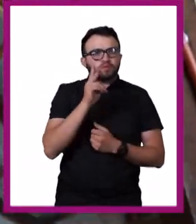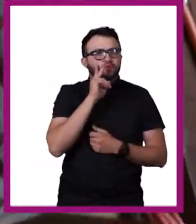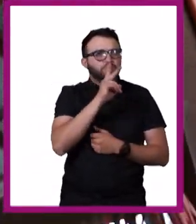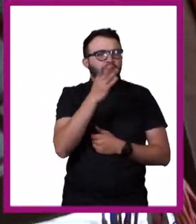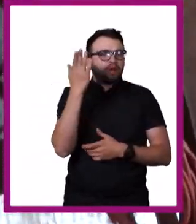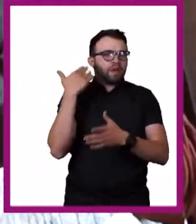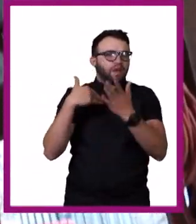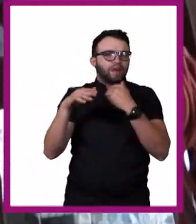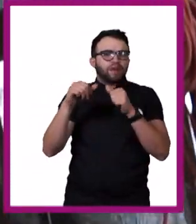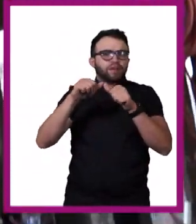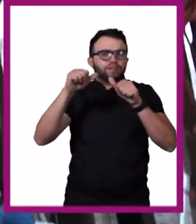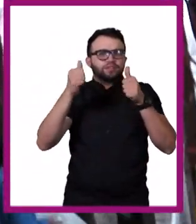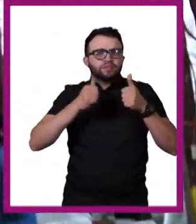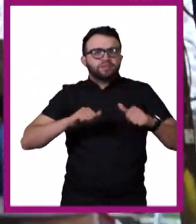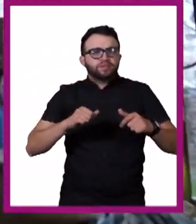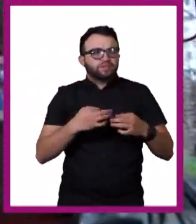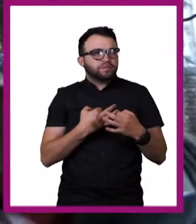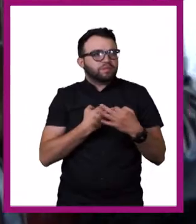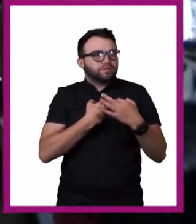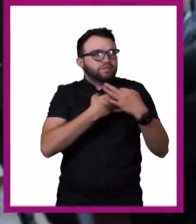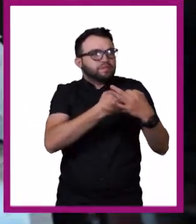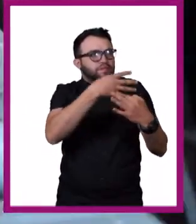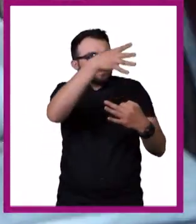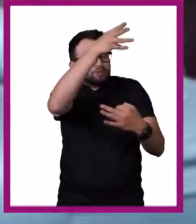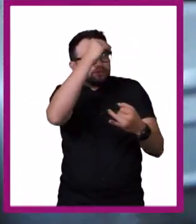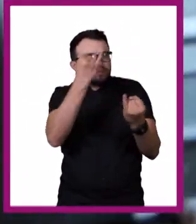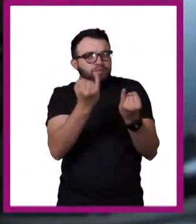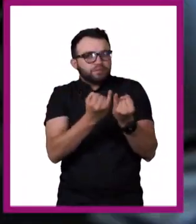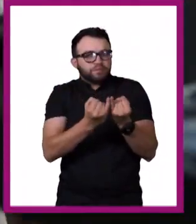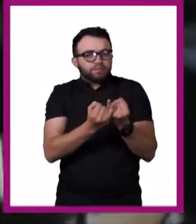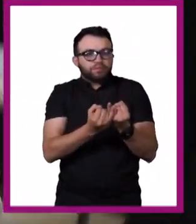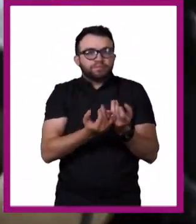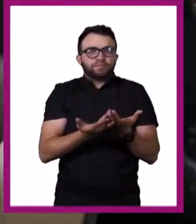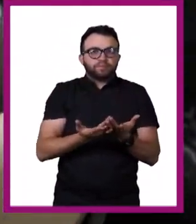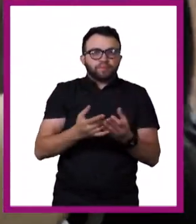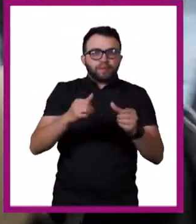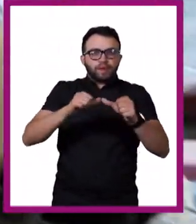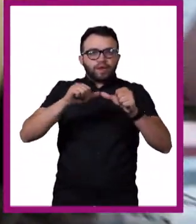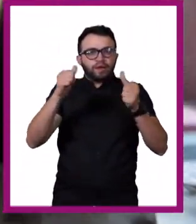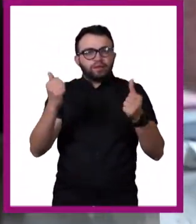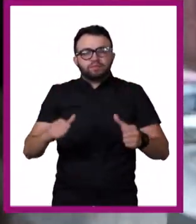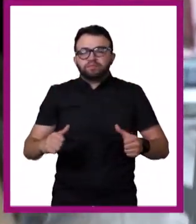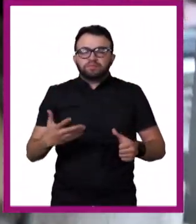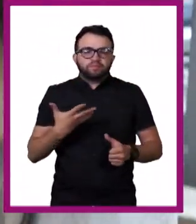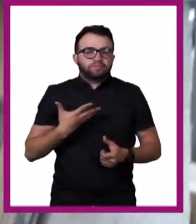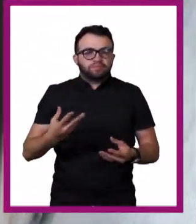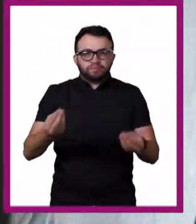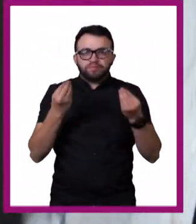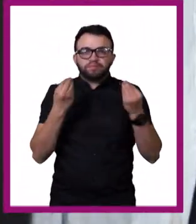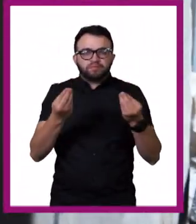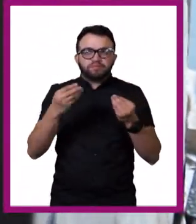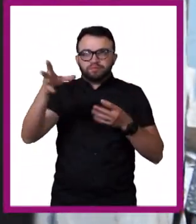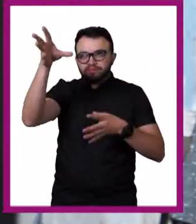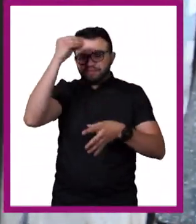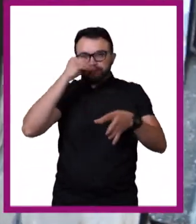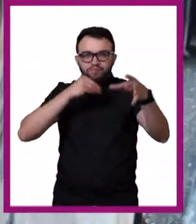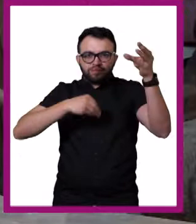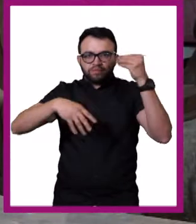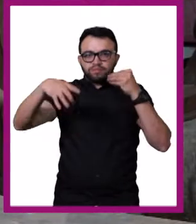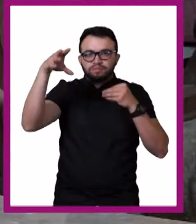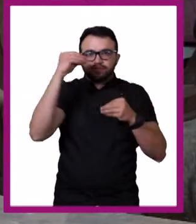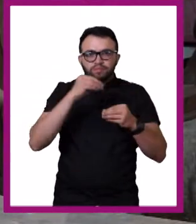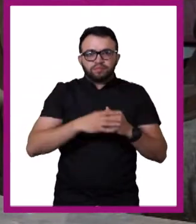estudiante? Los artistas que me han influenciado han sido muchísimos y no